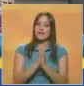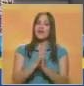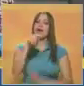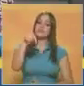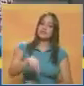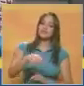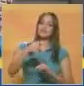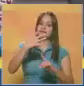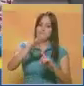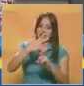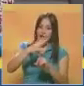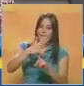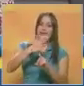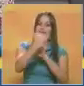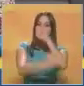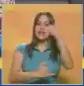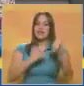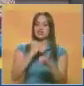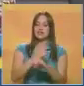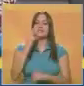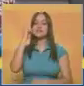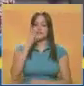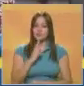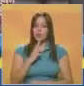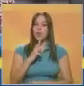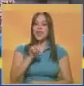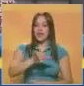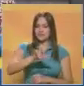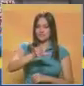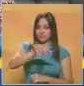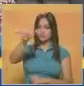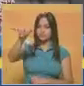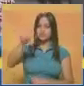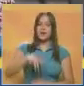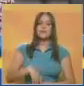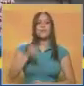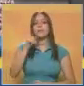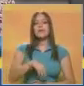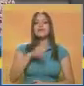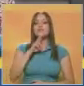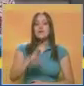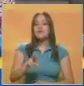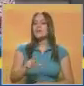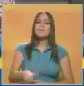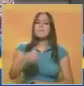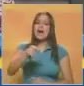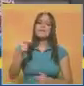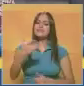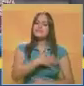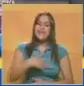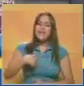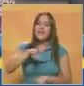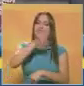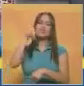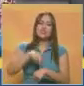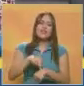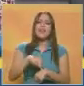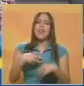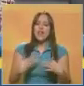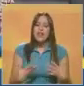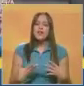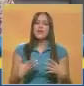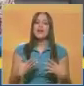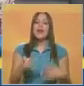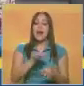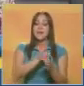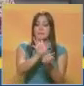el Terminal Internacional Simón Bolívar. También vale la pena resaltar que los destinos más buscados nacionales han sido el de